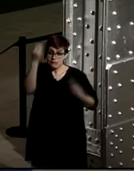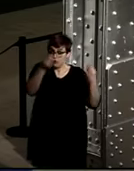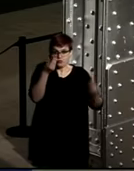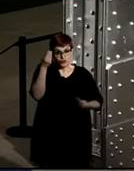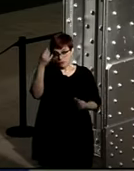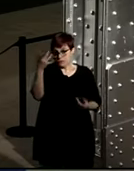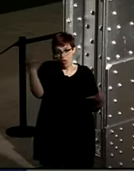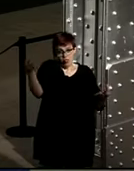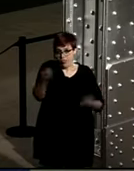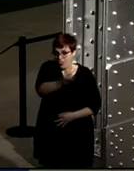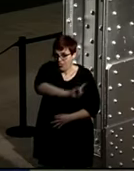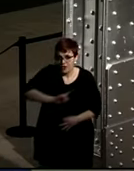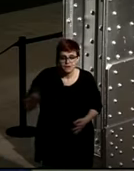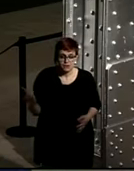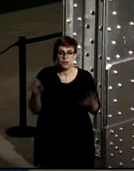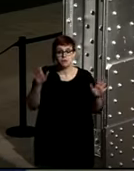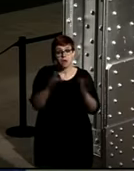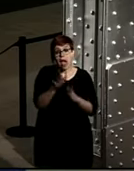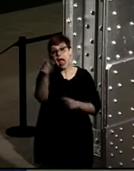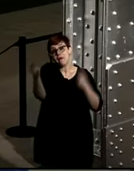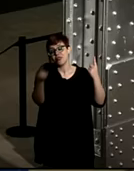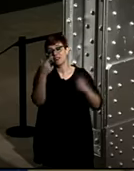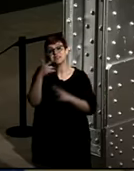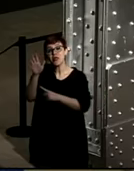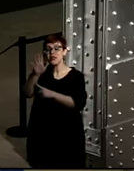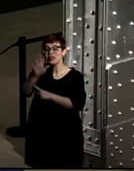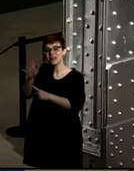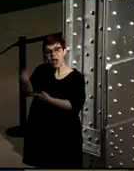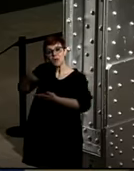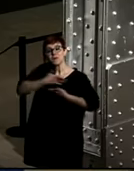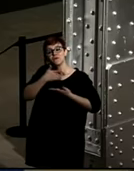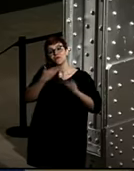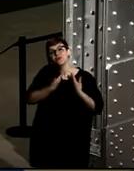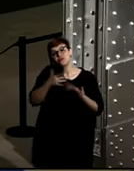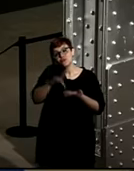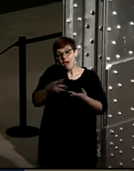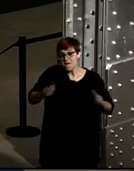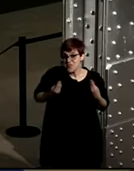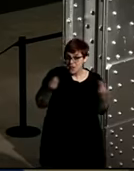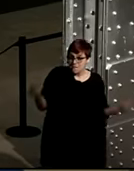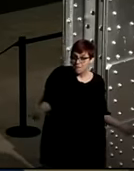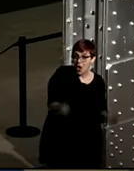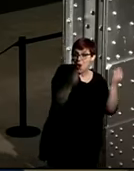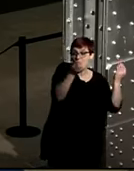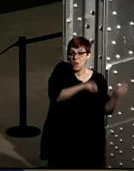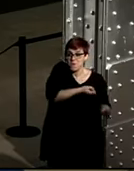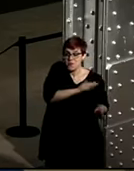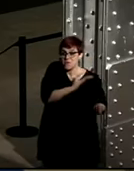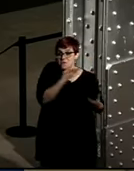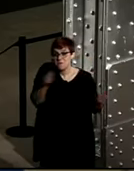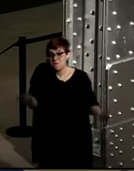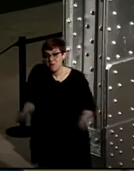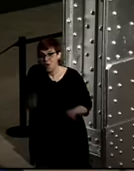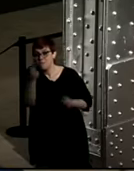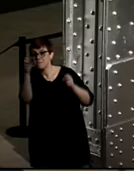hace a veces mejor, a veces no peor, pero sí nos saca peores emociones, pero en el fondo lo importante es que cuando vamos a una sala de